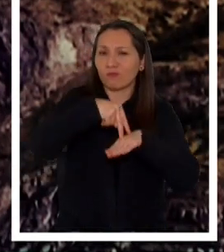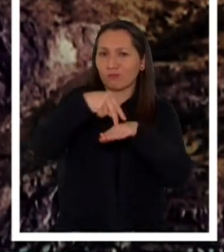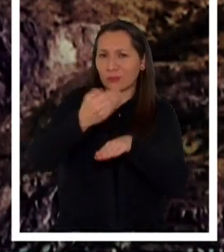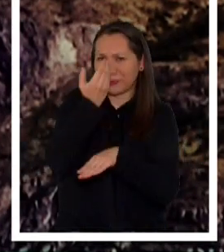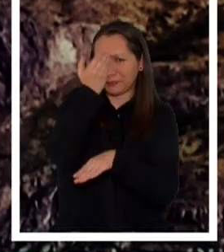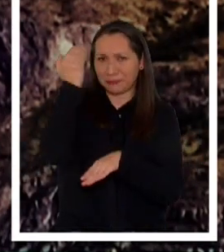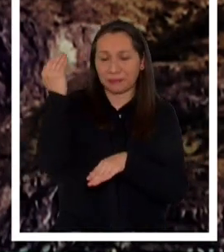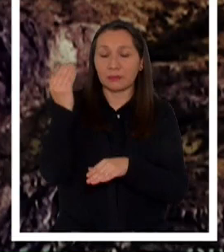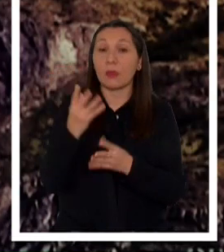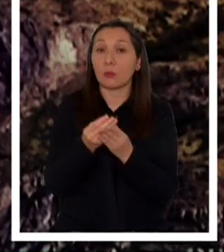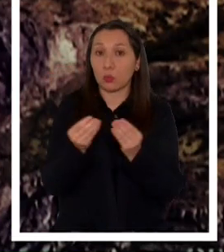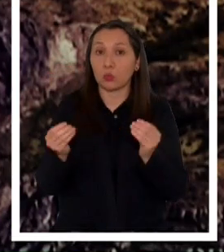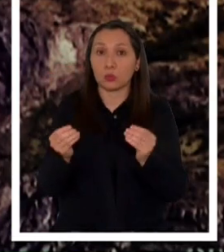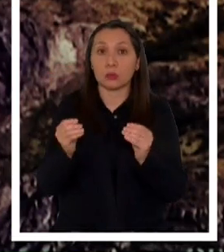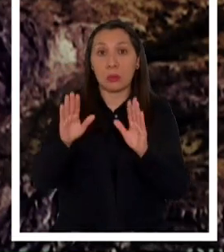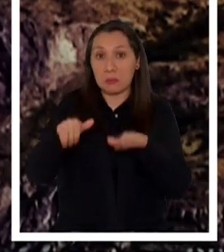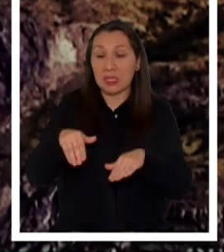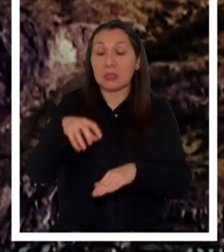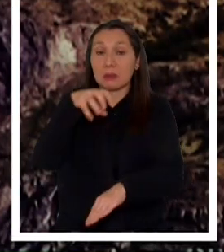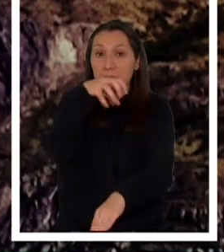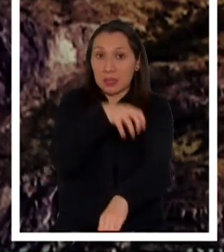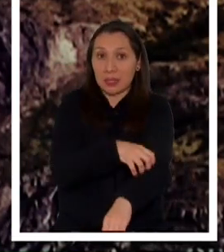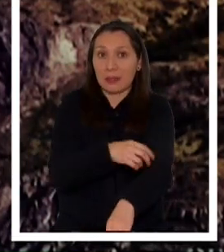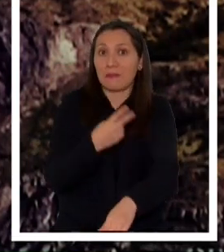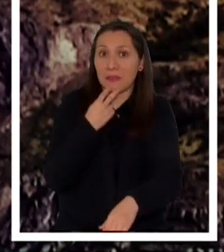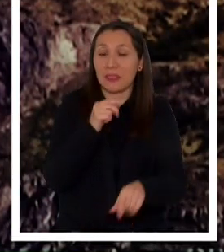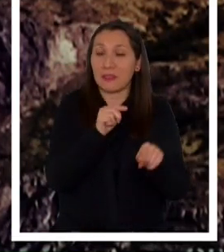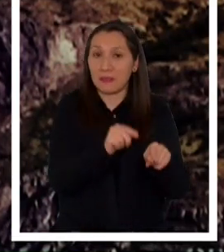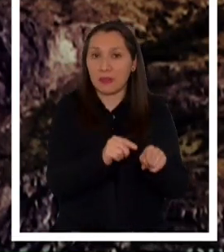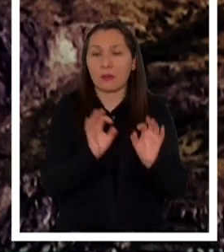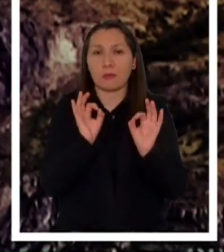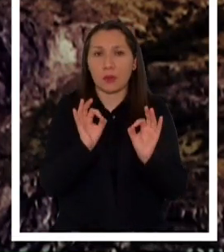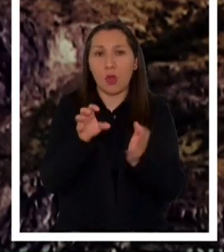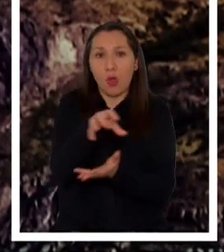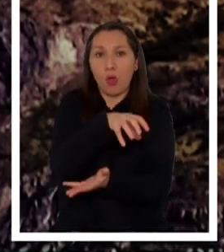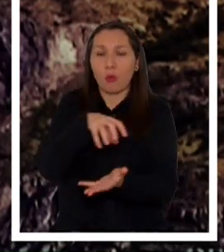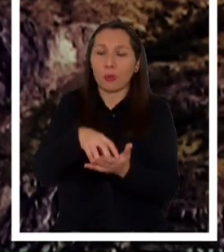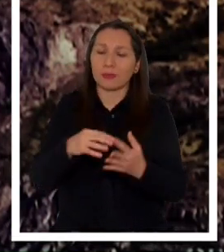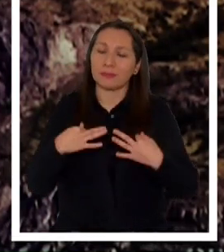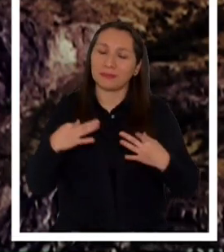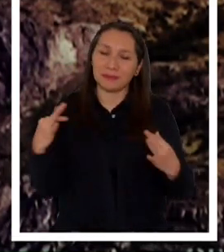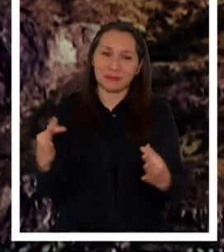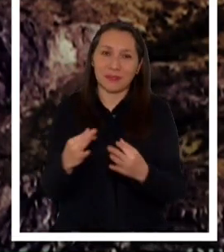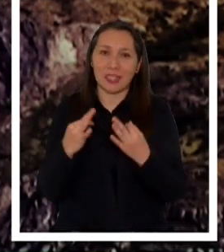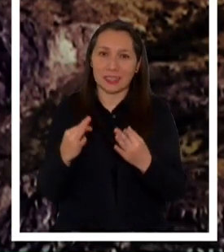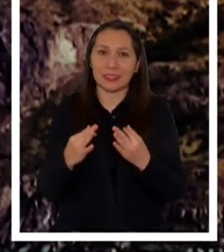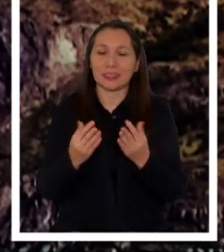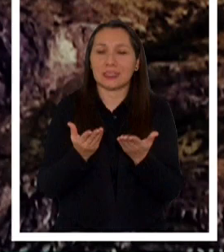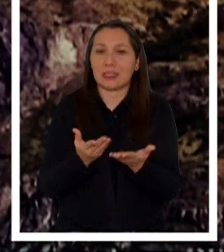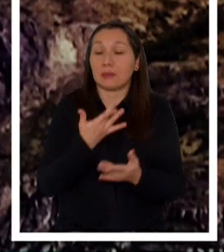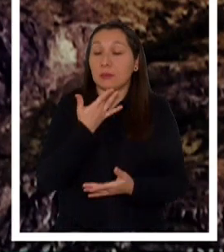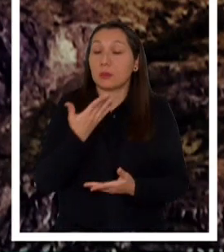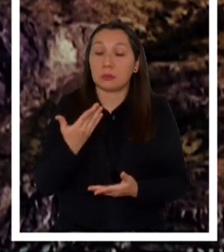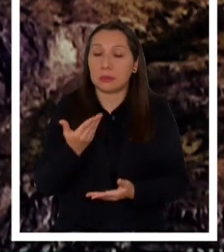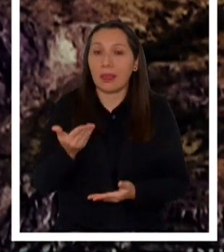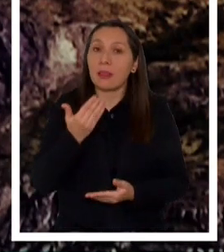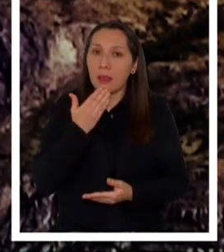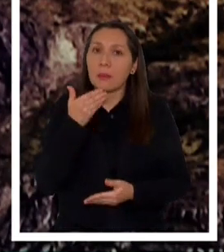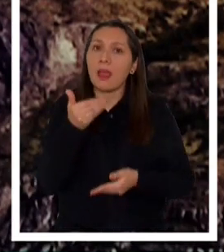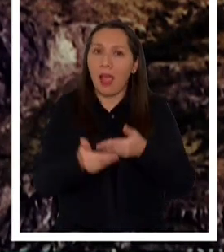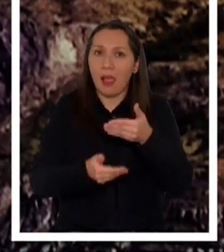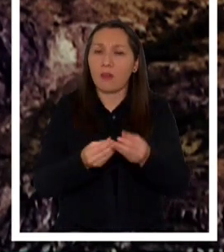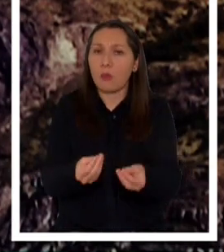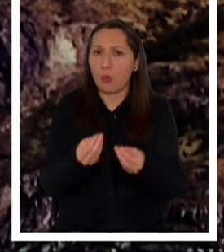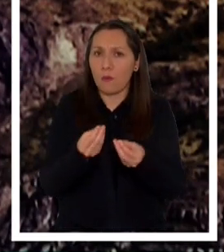muchos de ellos de esa misma región Y particularmente de esa comuna Así que felicitarlo porque también han ido